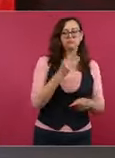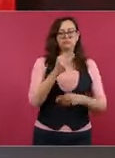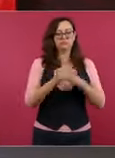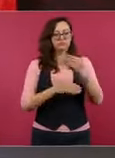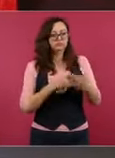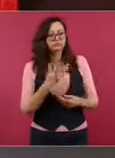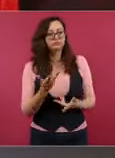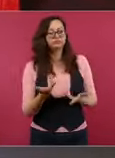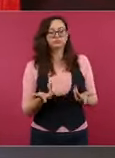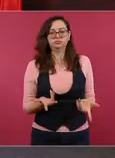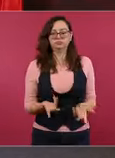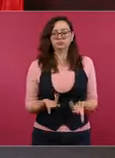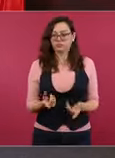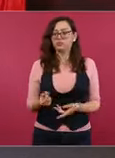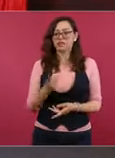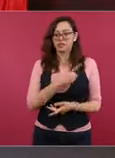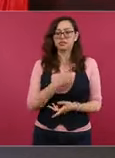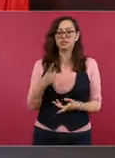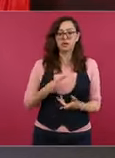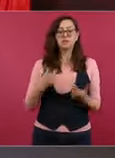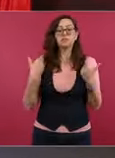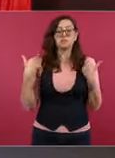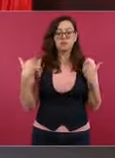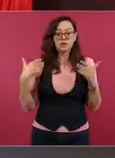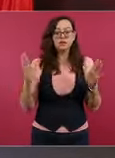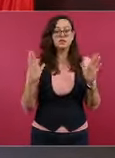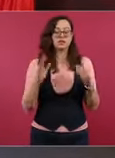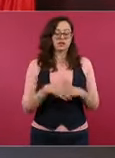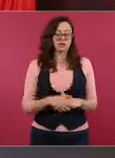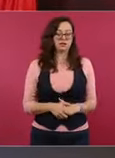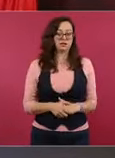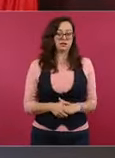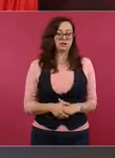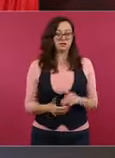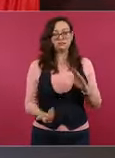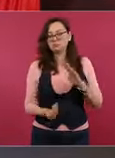litigar en paneles,